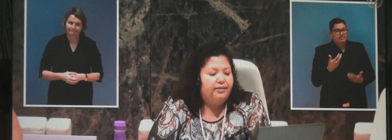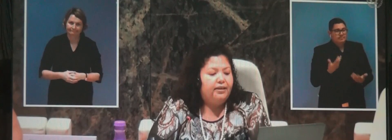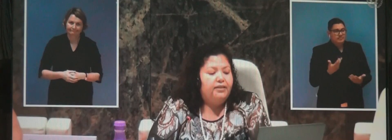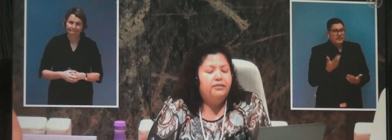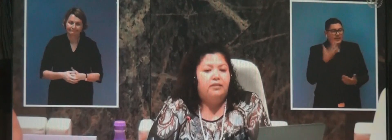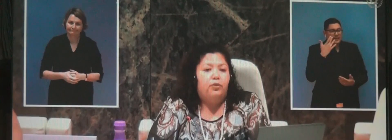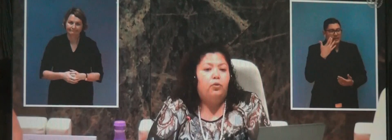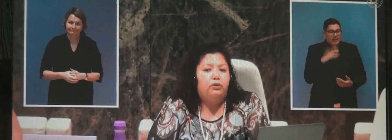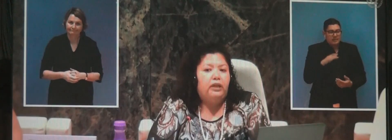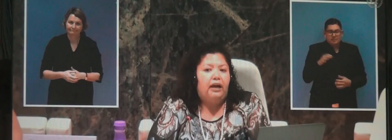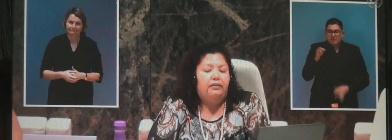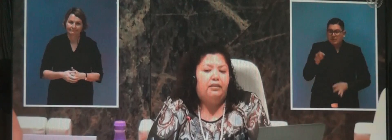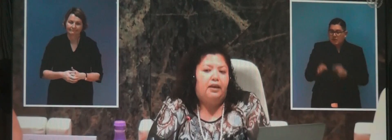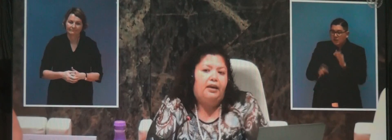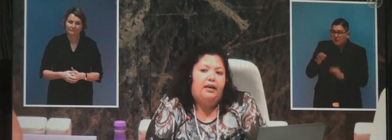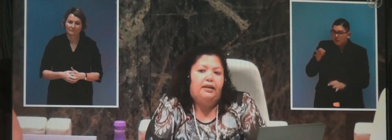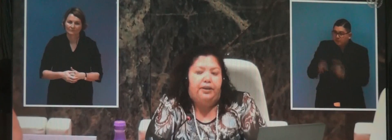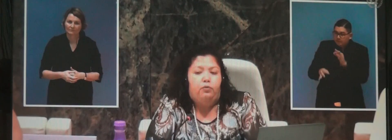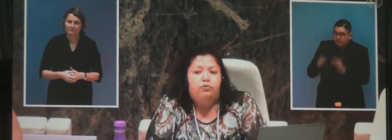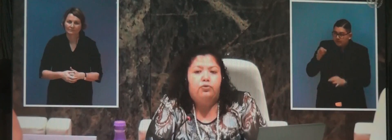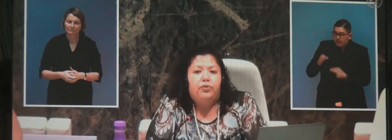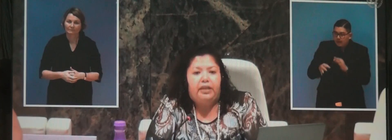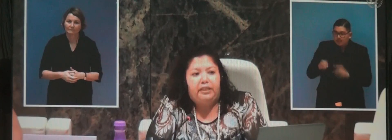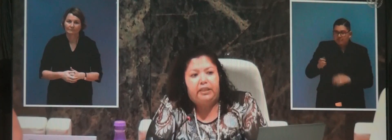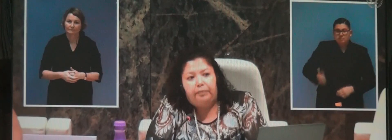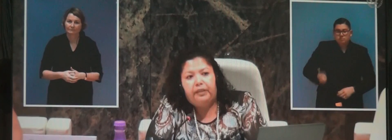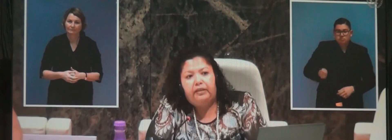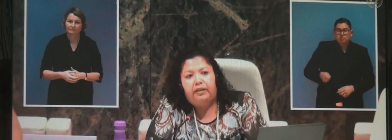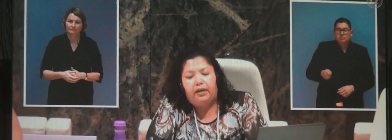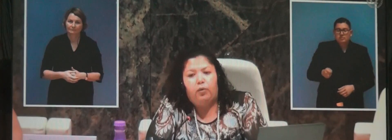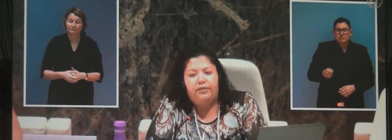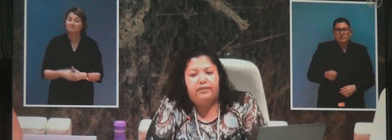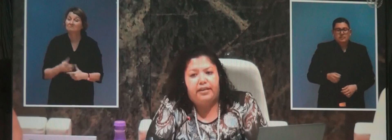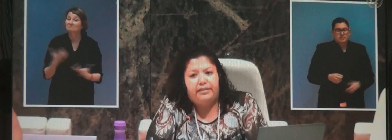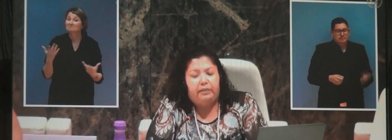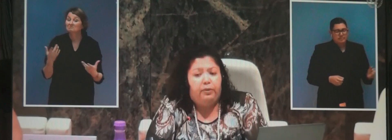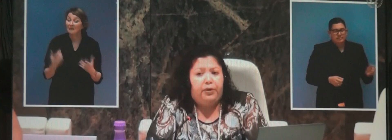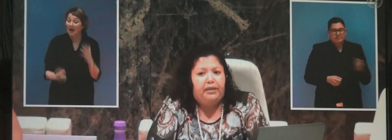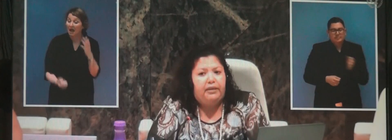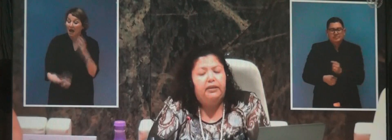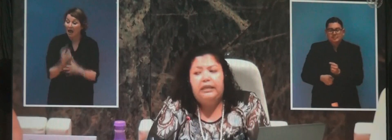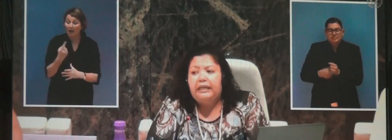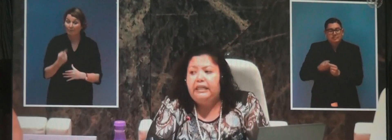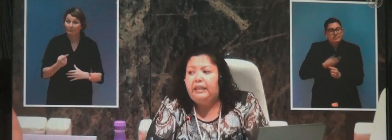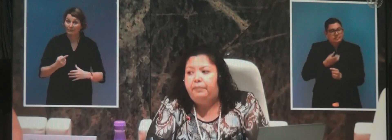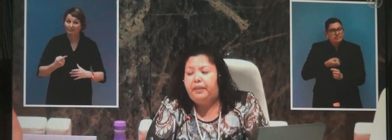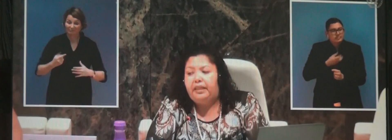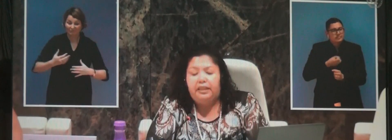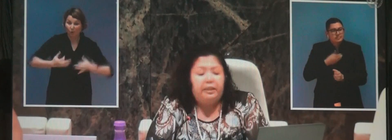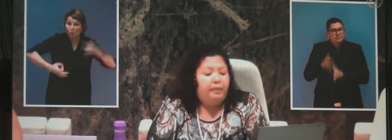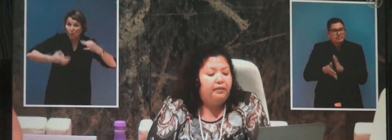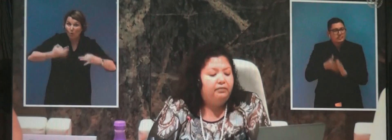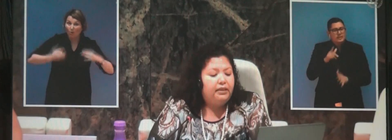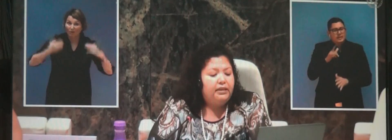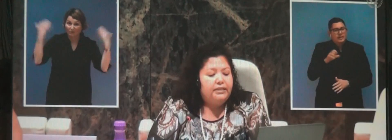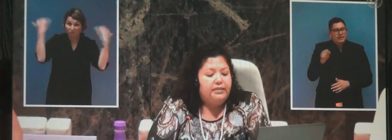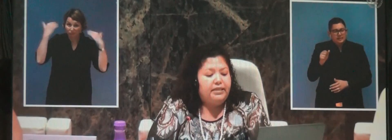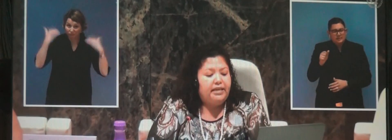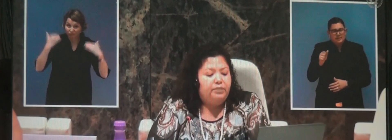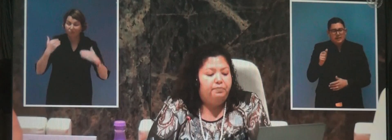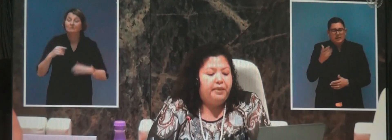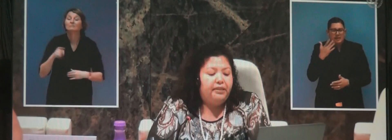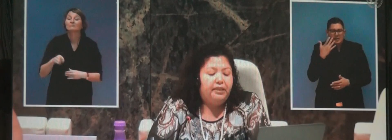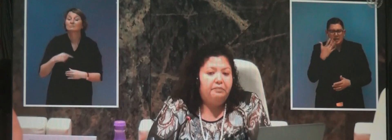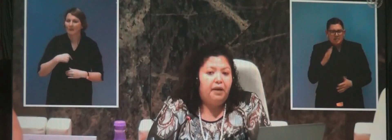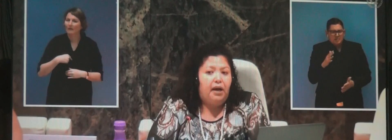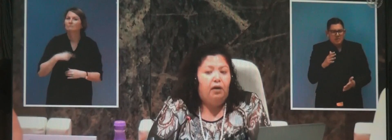judiciales, se dota del recurso del intérprete de lengua de señas salvadoreña, independientemente si